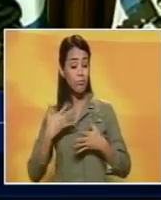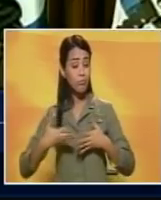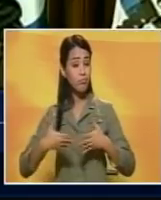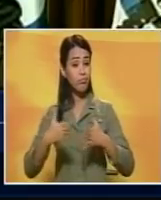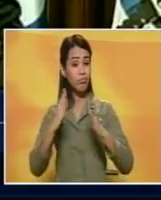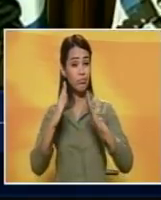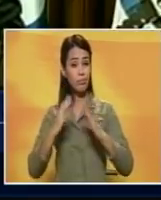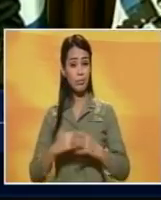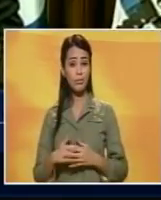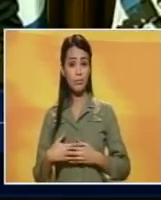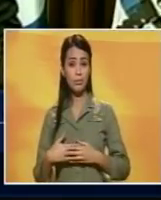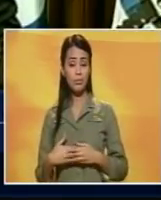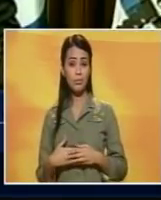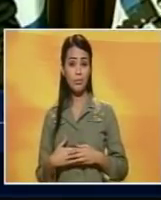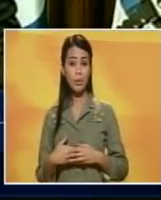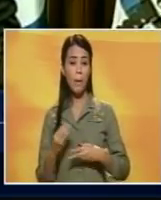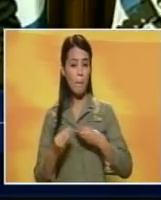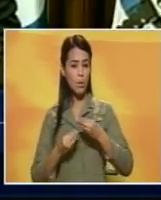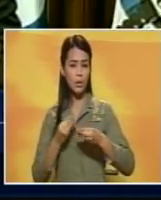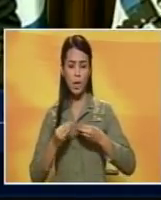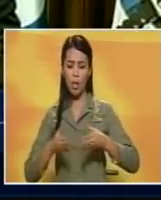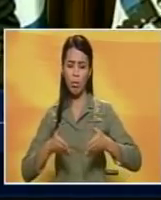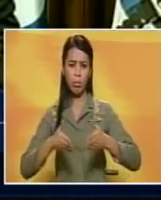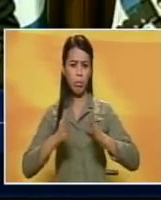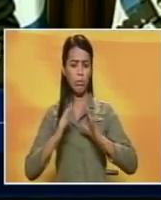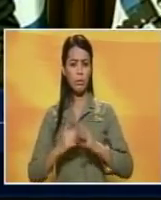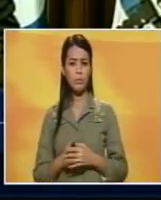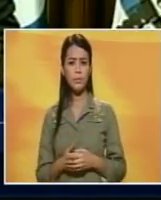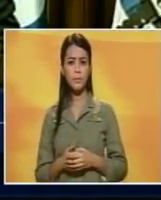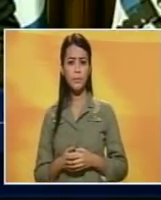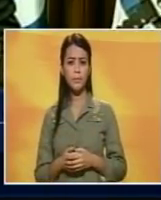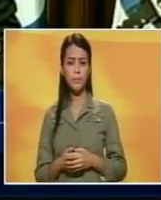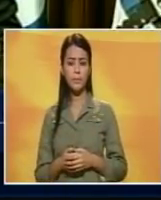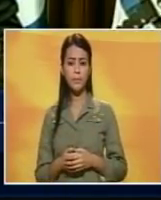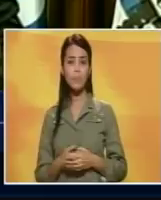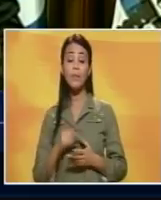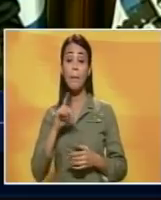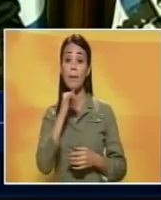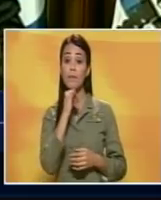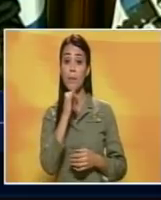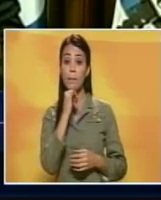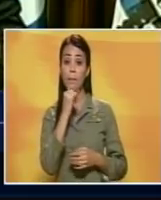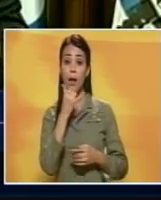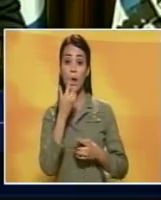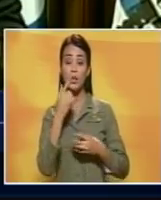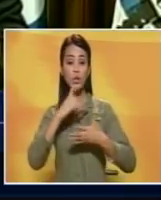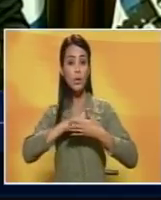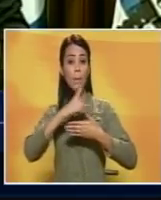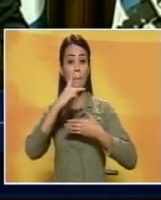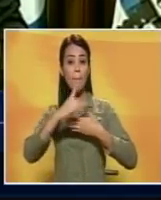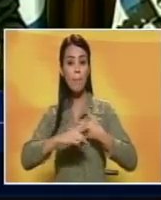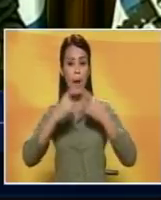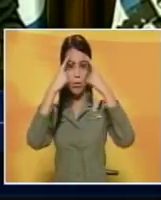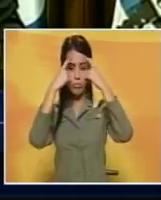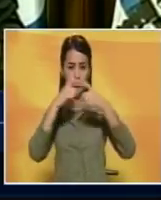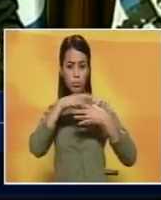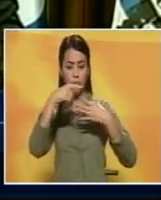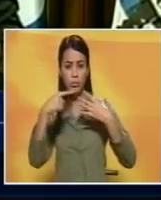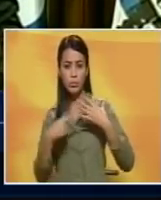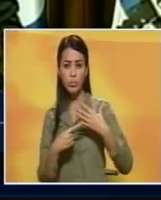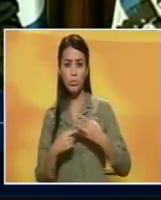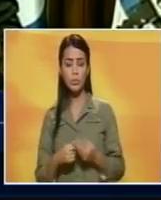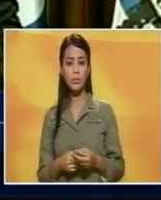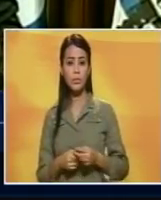recorrer en esta materia. Quiero igualmente informar sobre el plan estratégico para garantizar